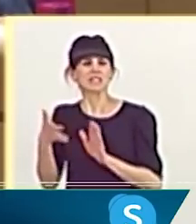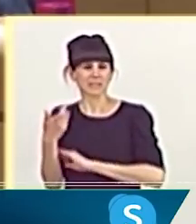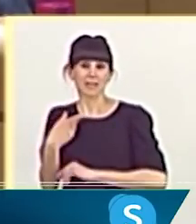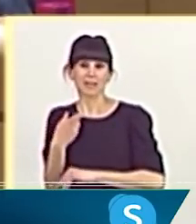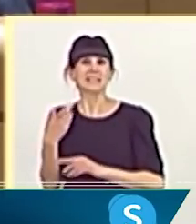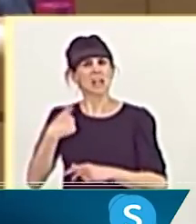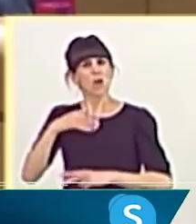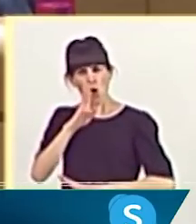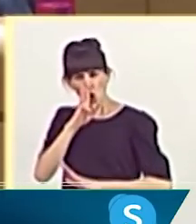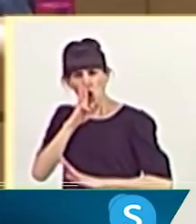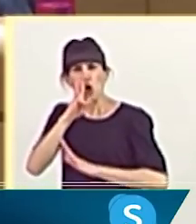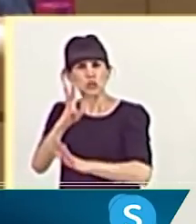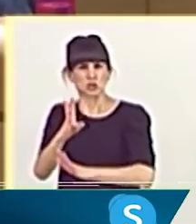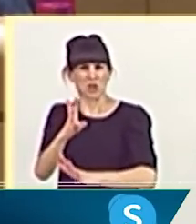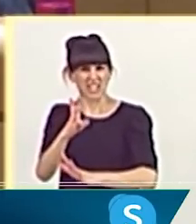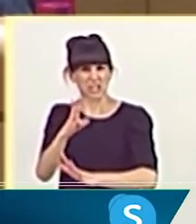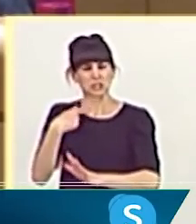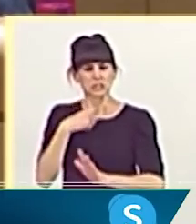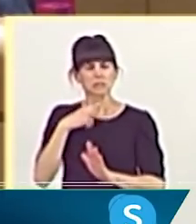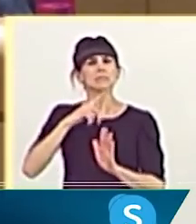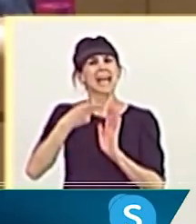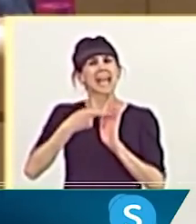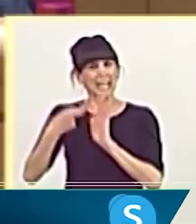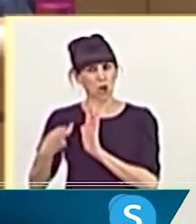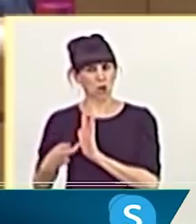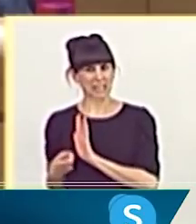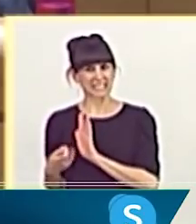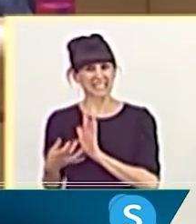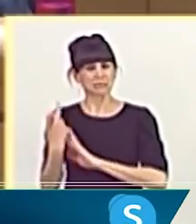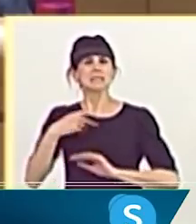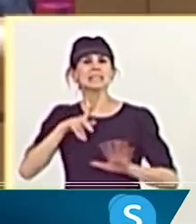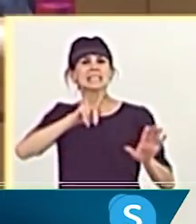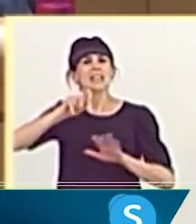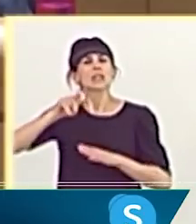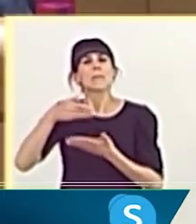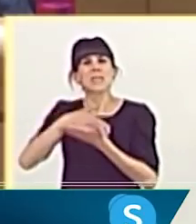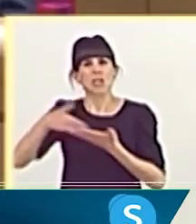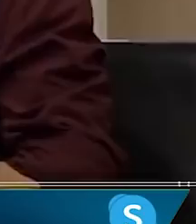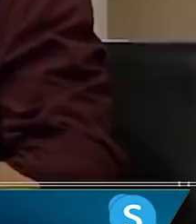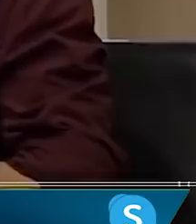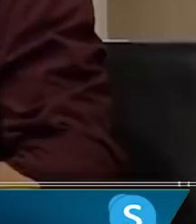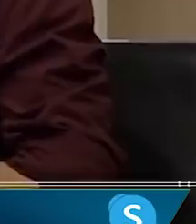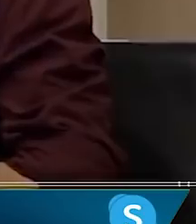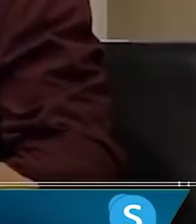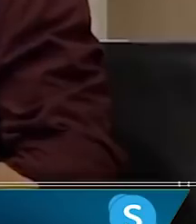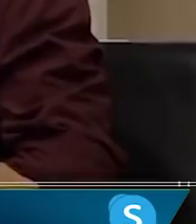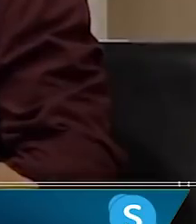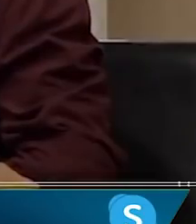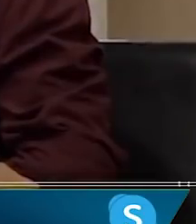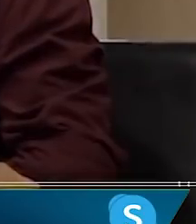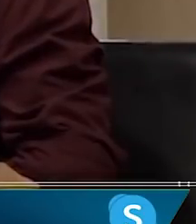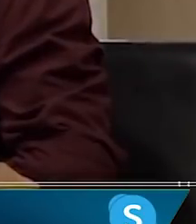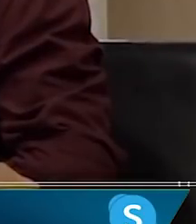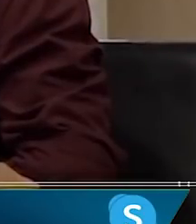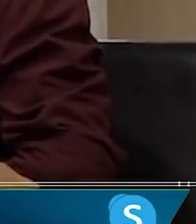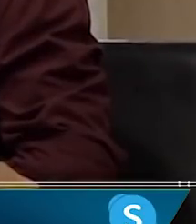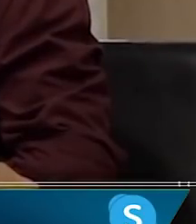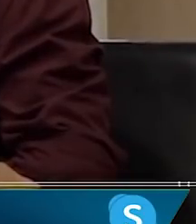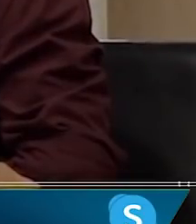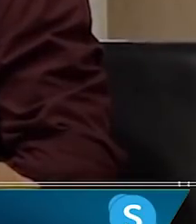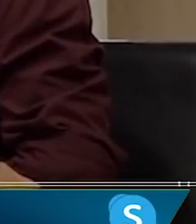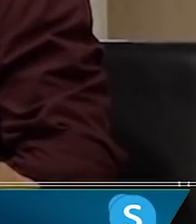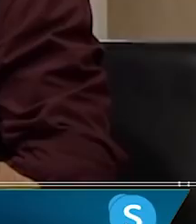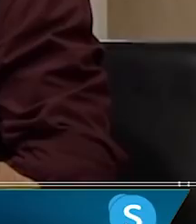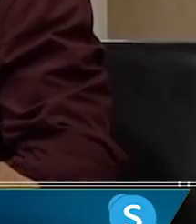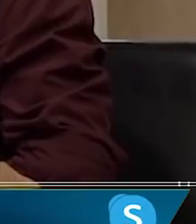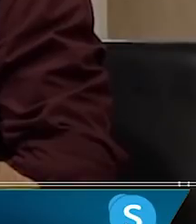porque no quería ir la señora Irene, doña Irene, la marquesita de Galapagar, no quería ir, y tampoco querían ir